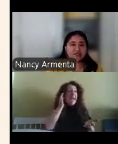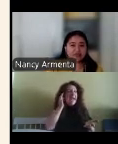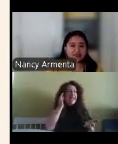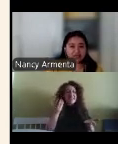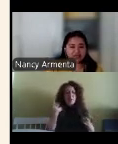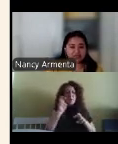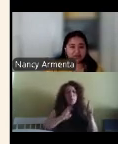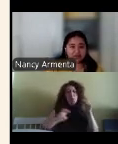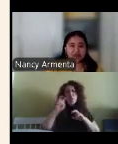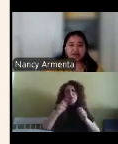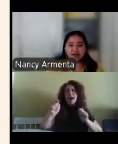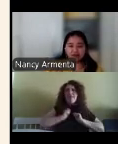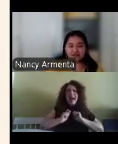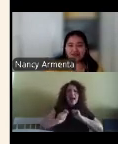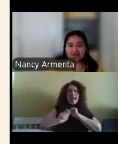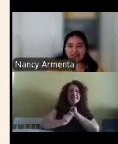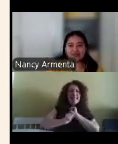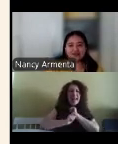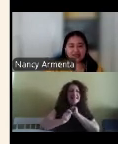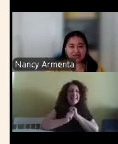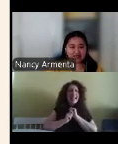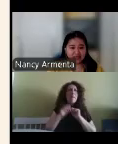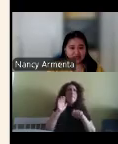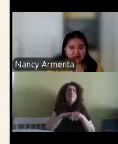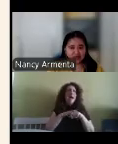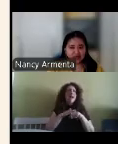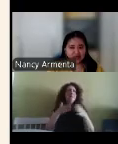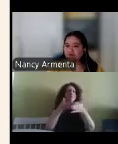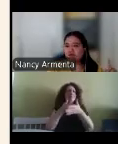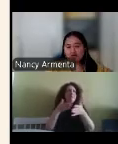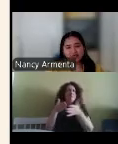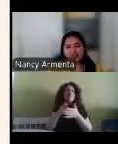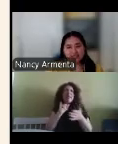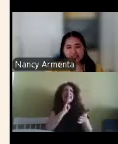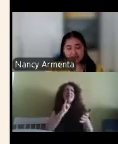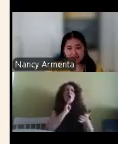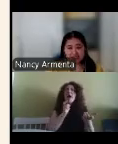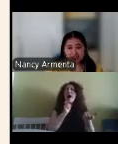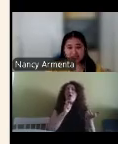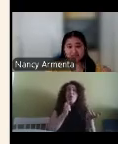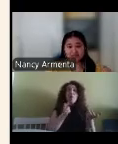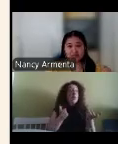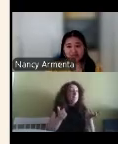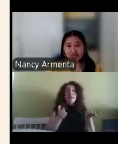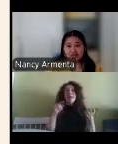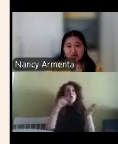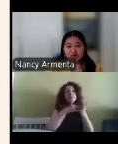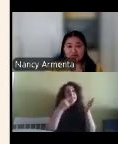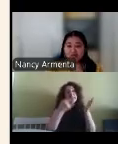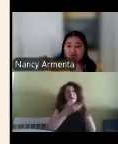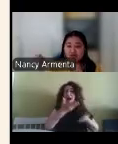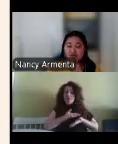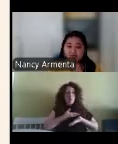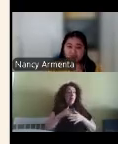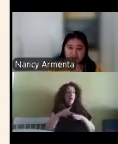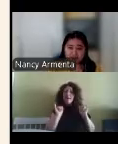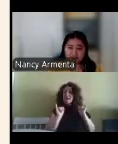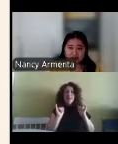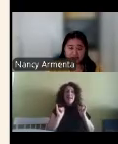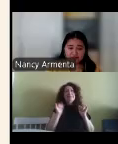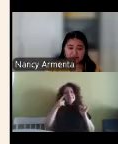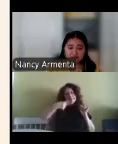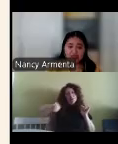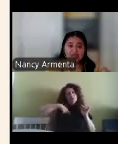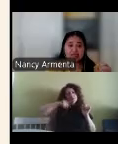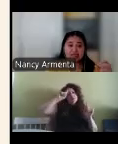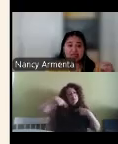buscando estrategias para enfrentar esta barrera del idioma, pero no es el sistema el que está respondiendo en ese momento, son las propias